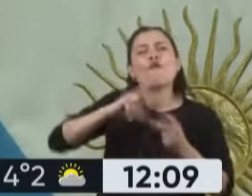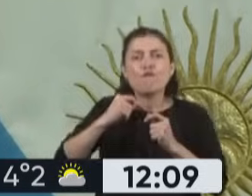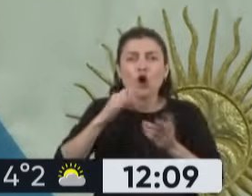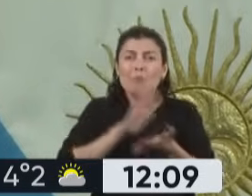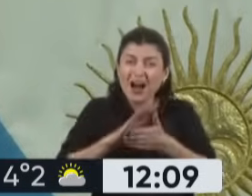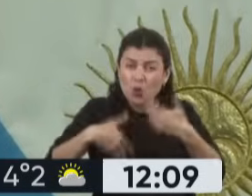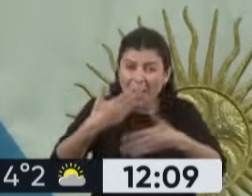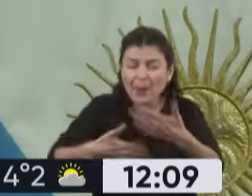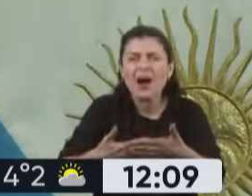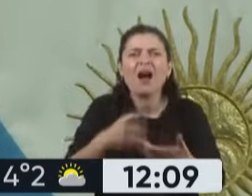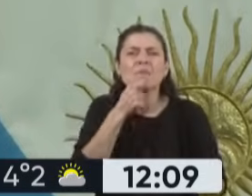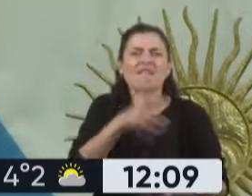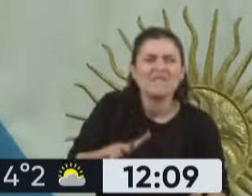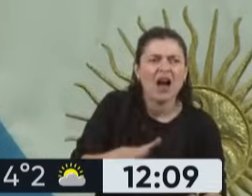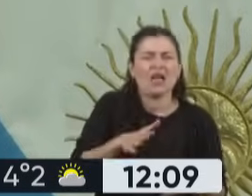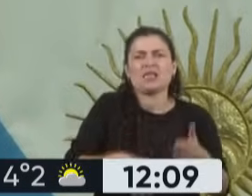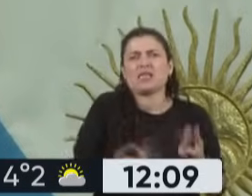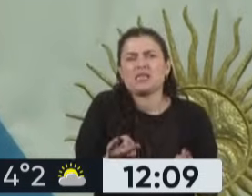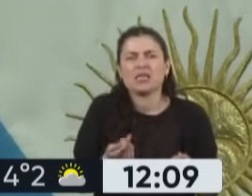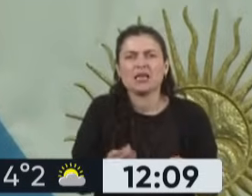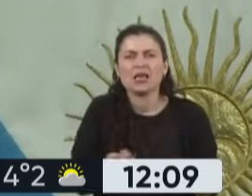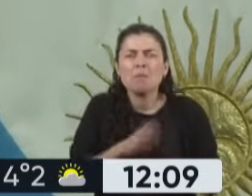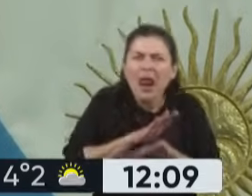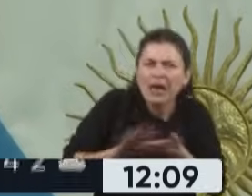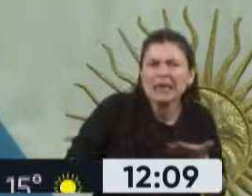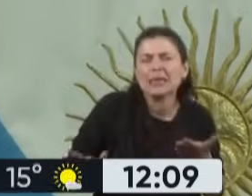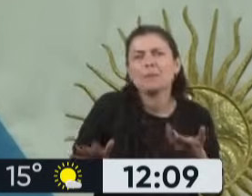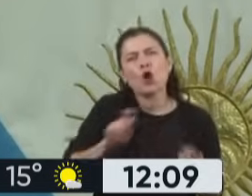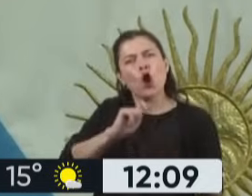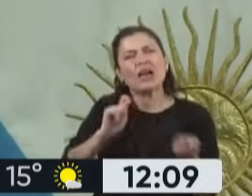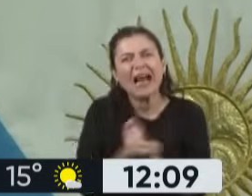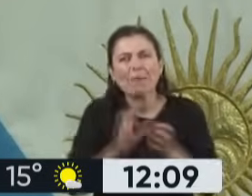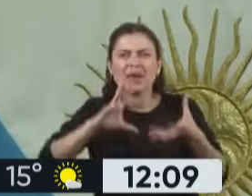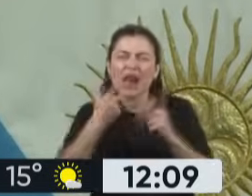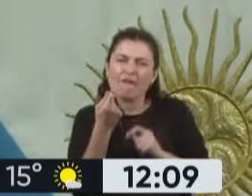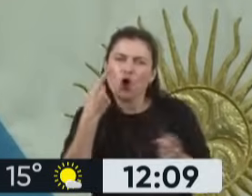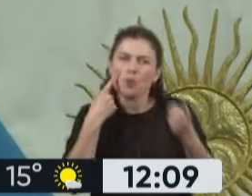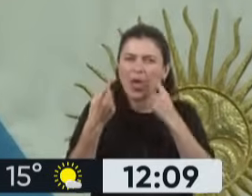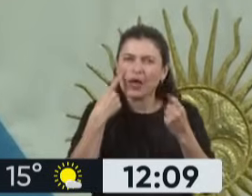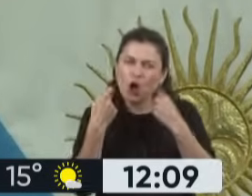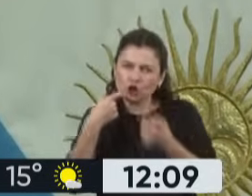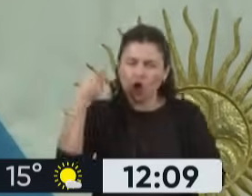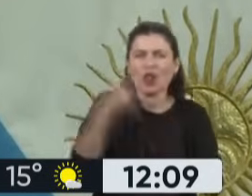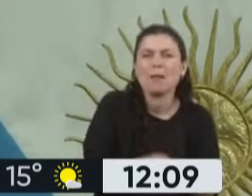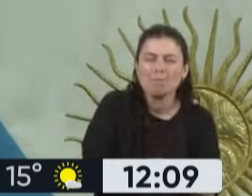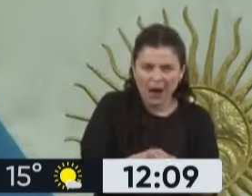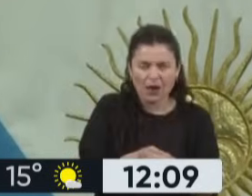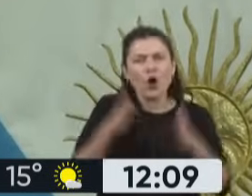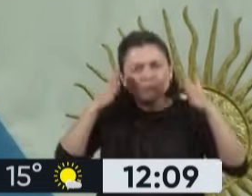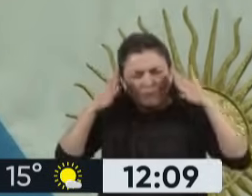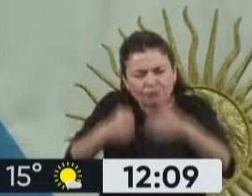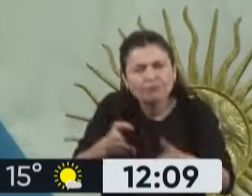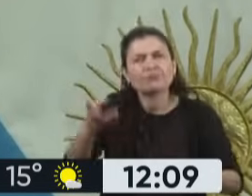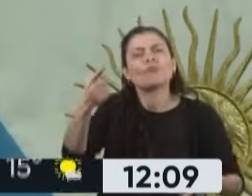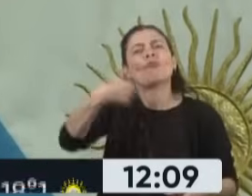rápido. El nuevo régimen cambia la matriz de fiscalización para poner el foco en la informalidad deliberada y